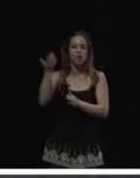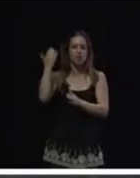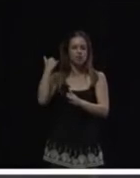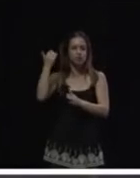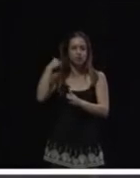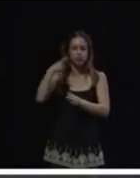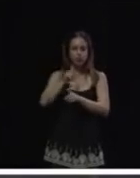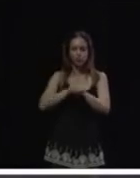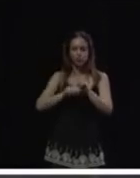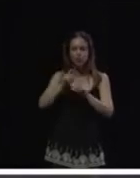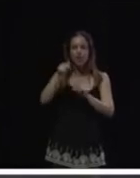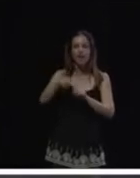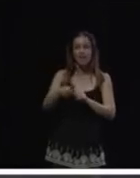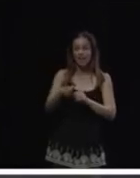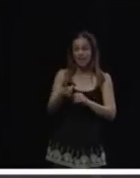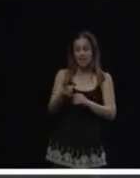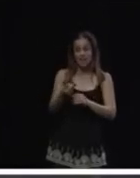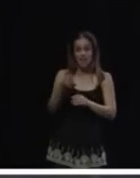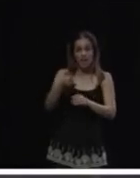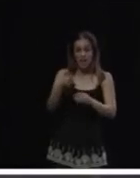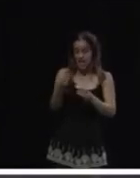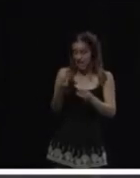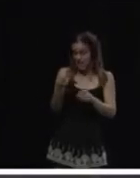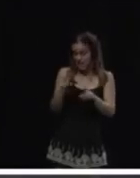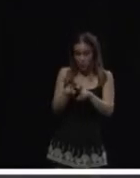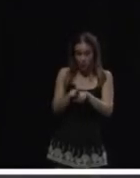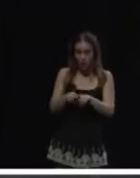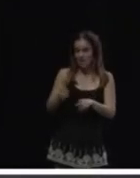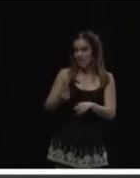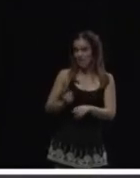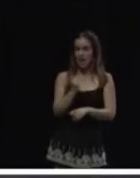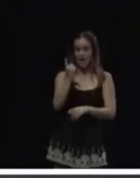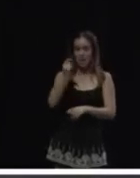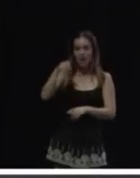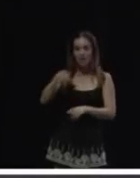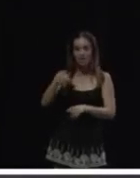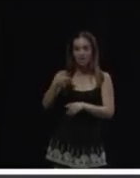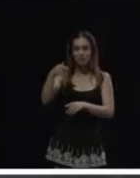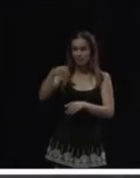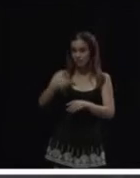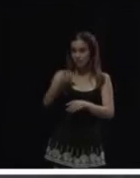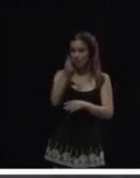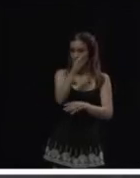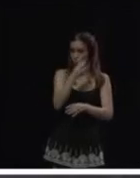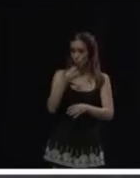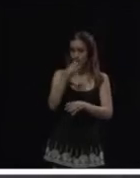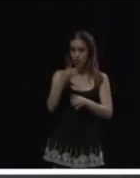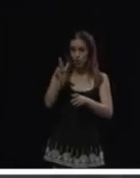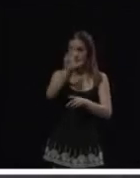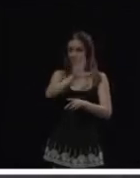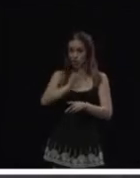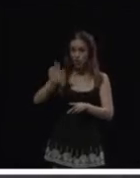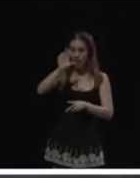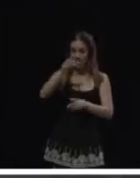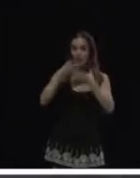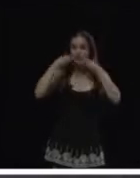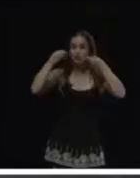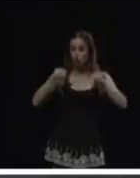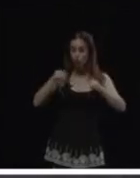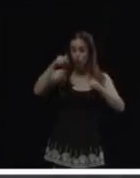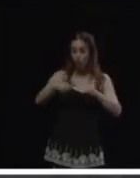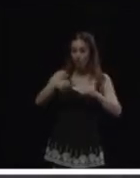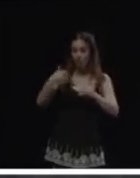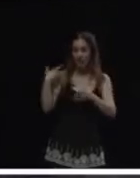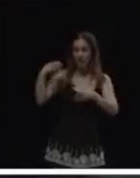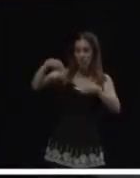que Andalucía es como la que más y pasó a ser parte de las cuatro nacionalidades históricas que en estos momentos